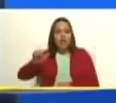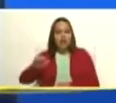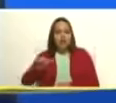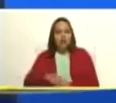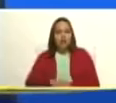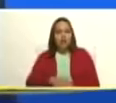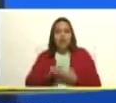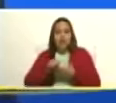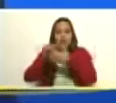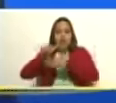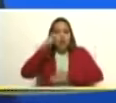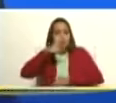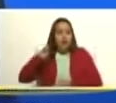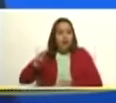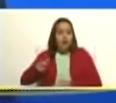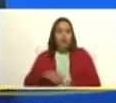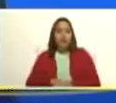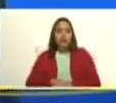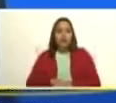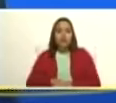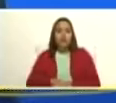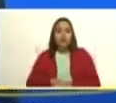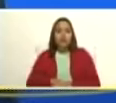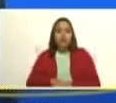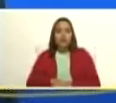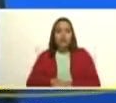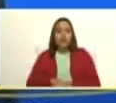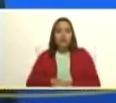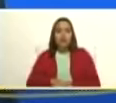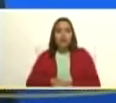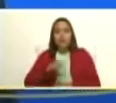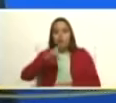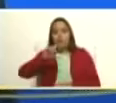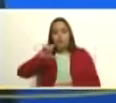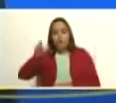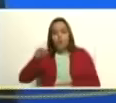Guyana y de Guayana también.